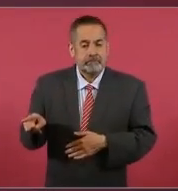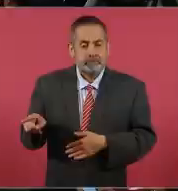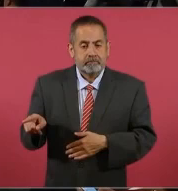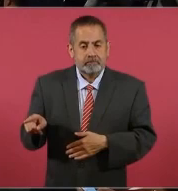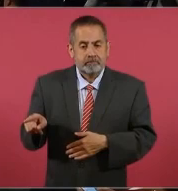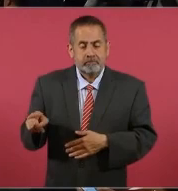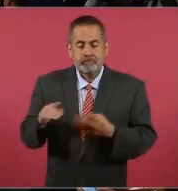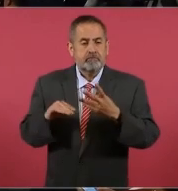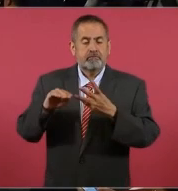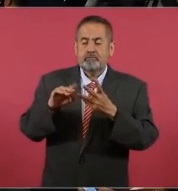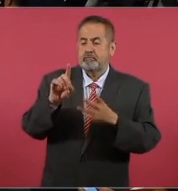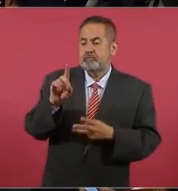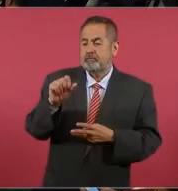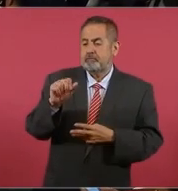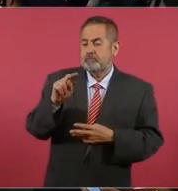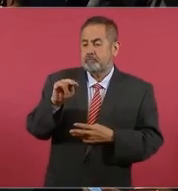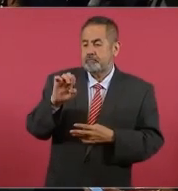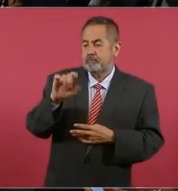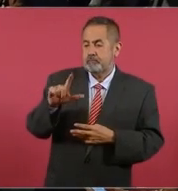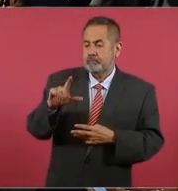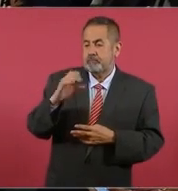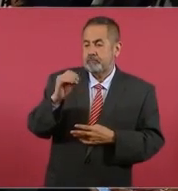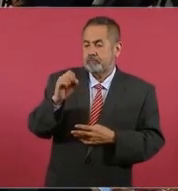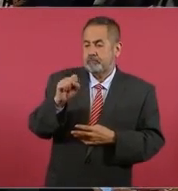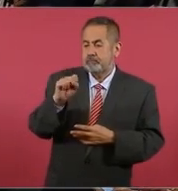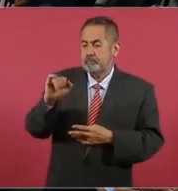el maestro Daniel Cosío Villegas,